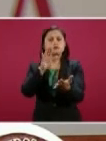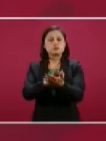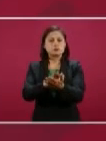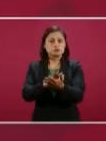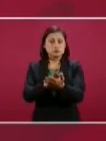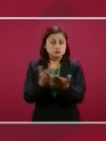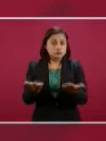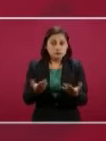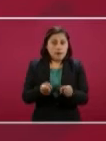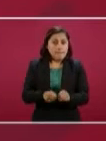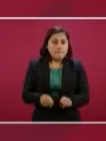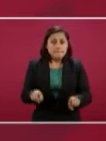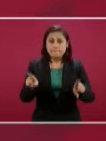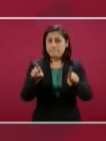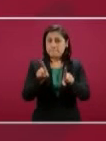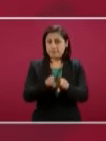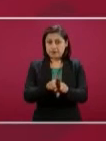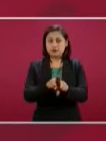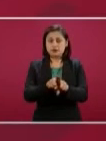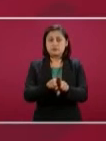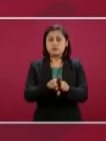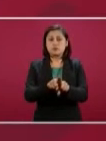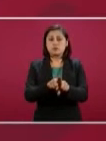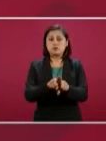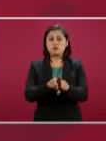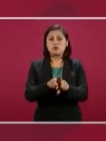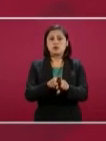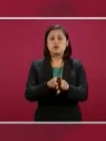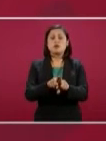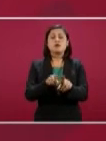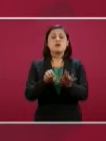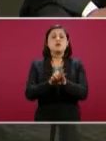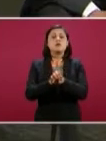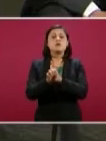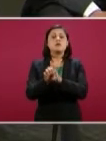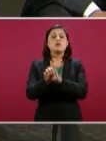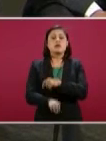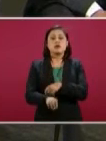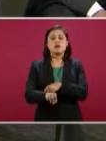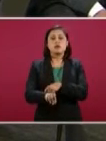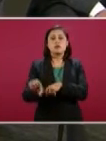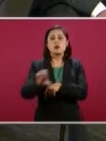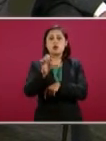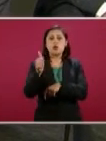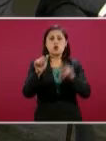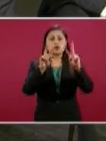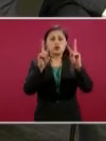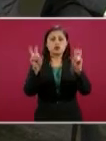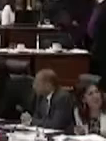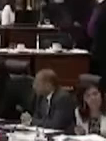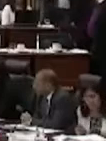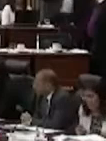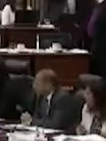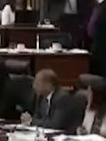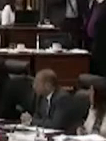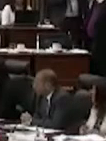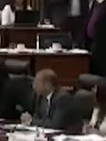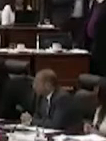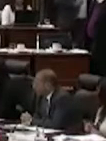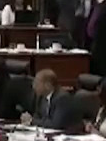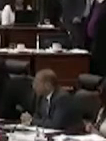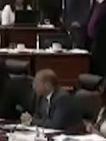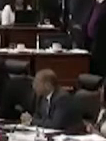del Partido Movimiento de Regeneración Nacional, lo que motivó la adición de los partidos satélites. Últimamente, el